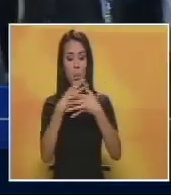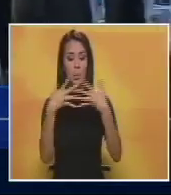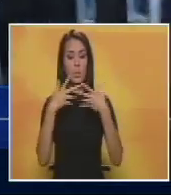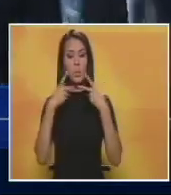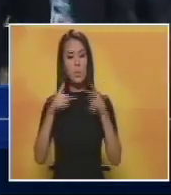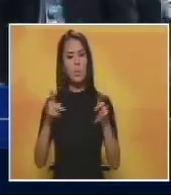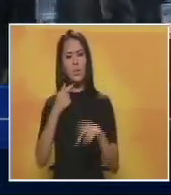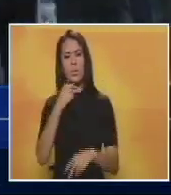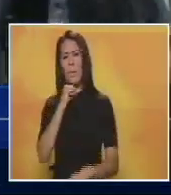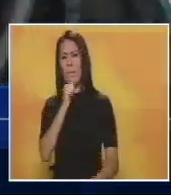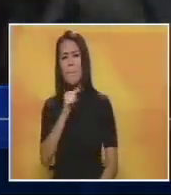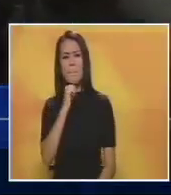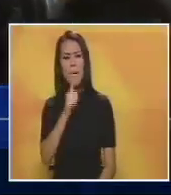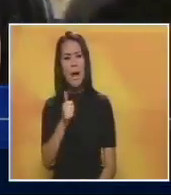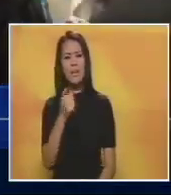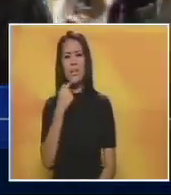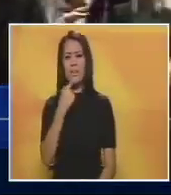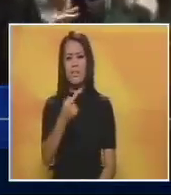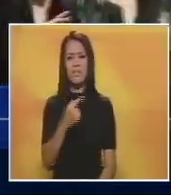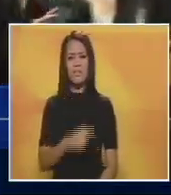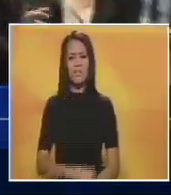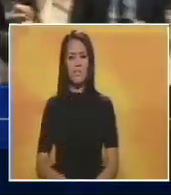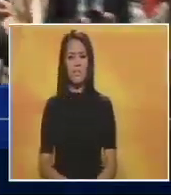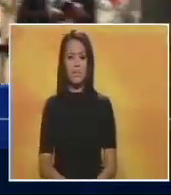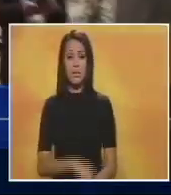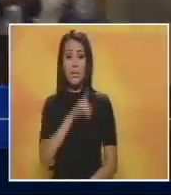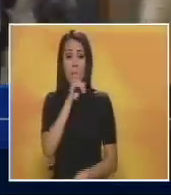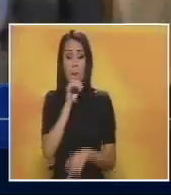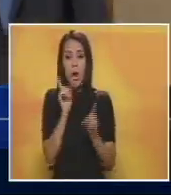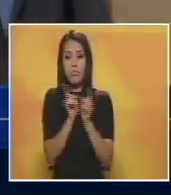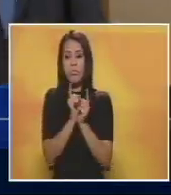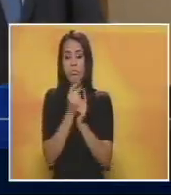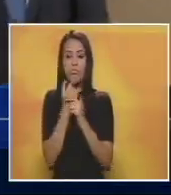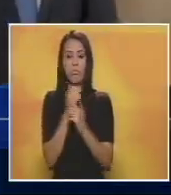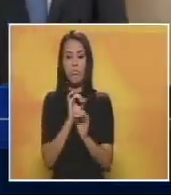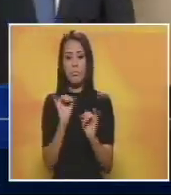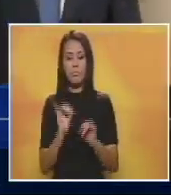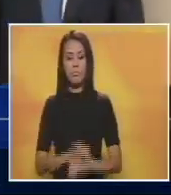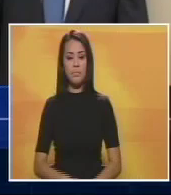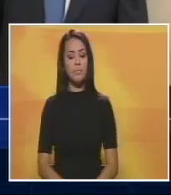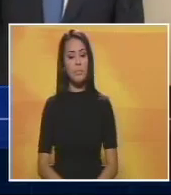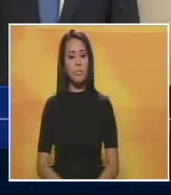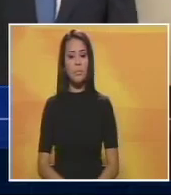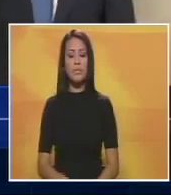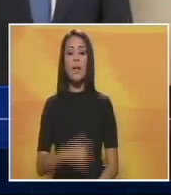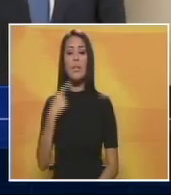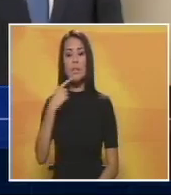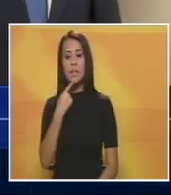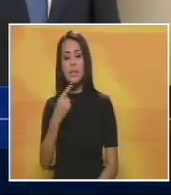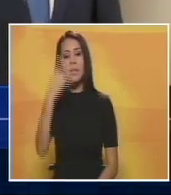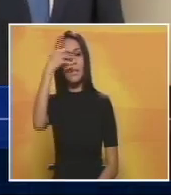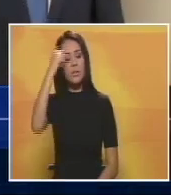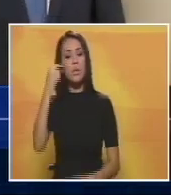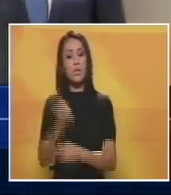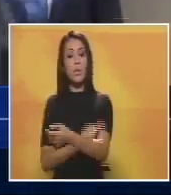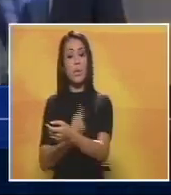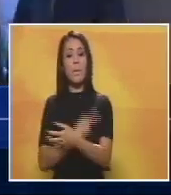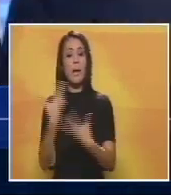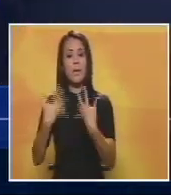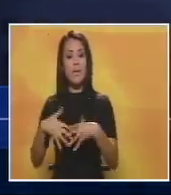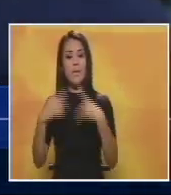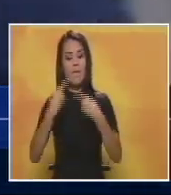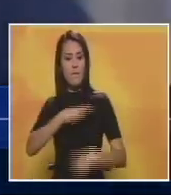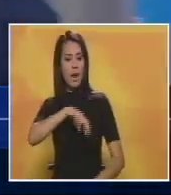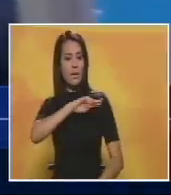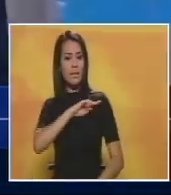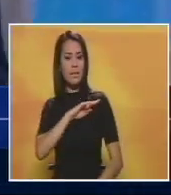él son negativas, sin dar más detalles. El rotativo señala que Trump y sus hermanos crearon una empresa falsa para